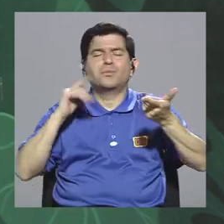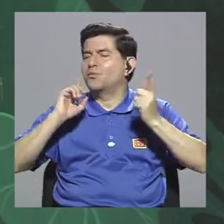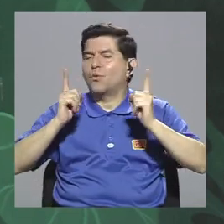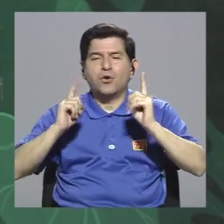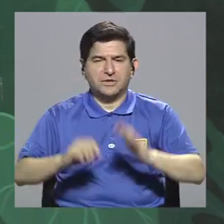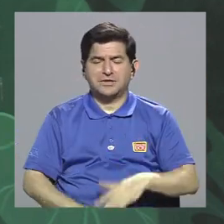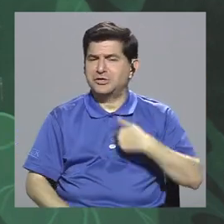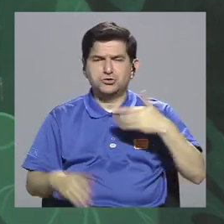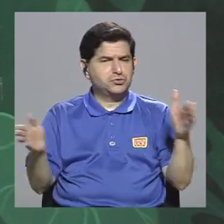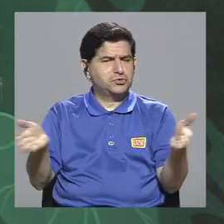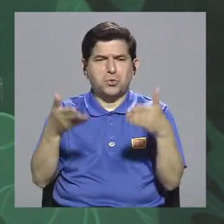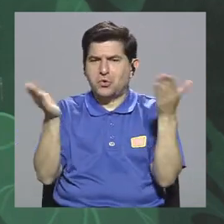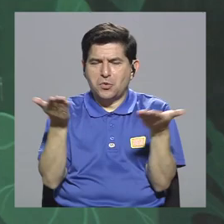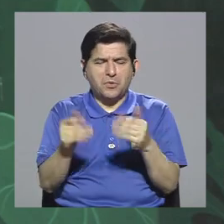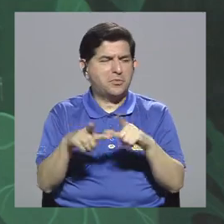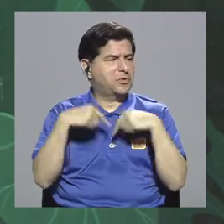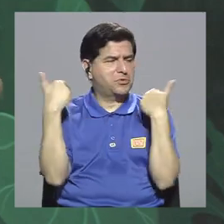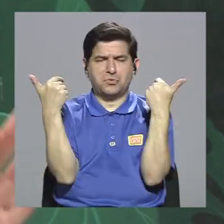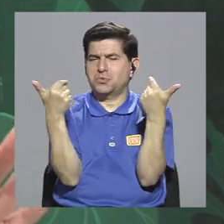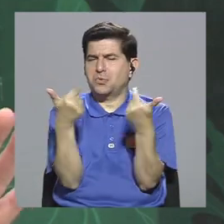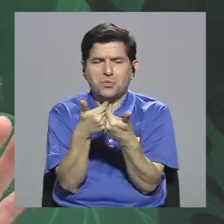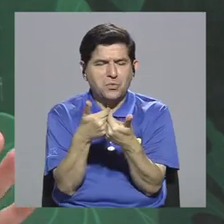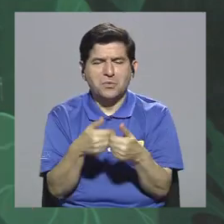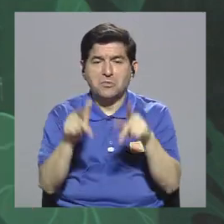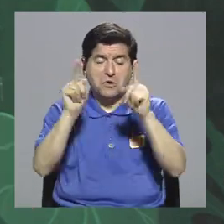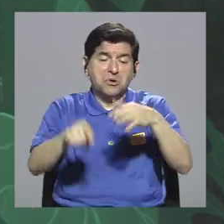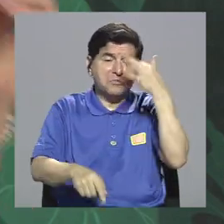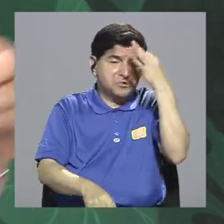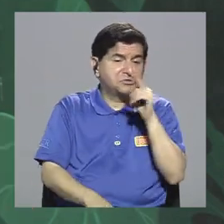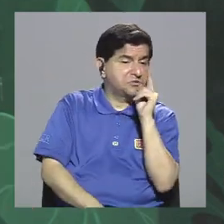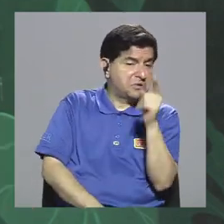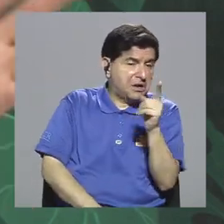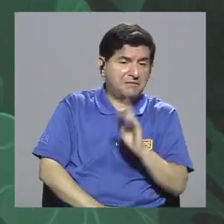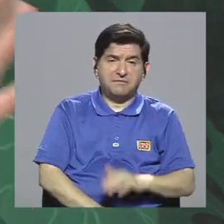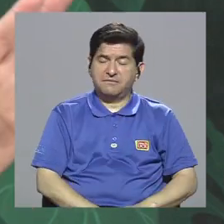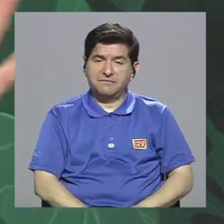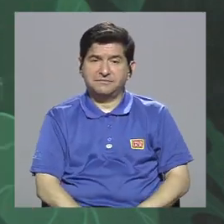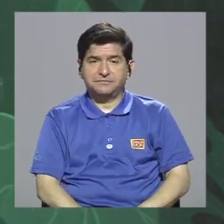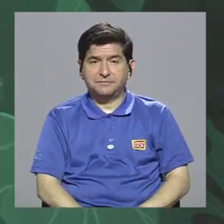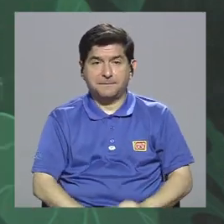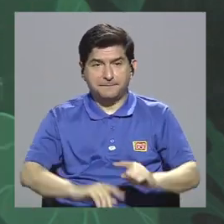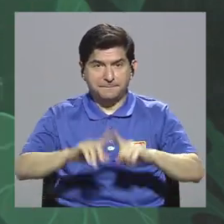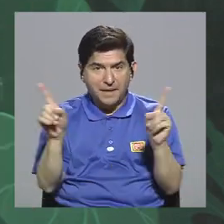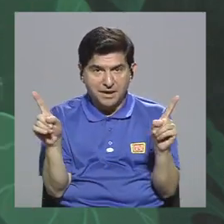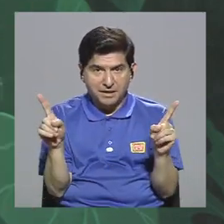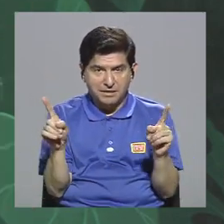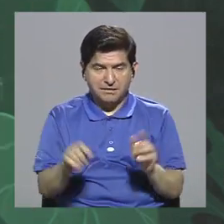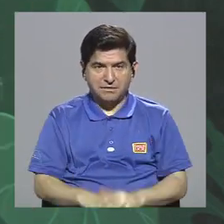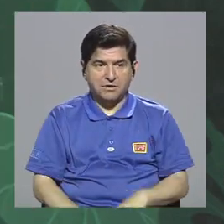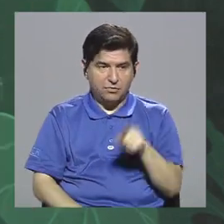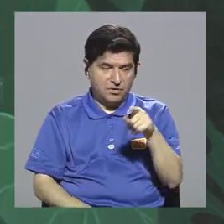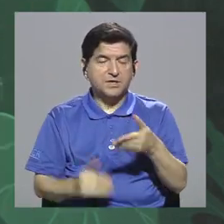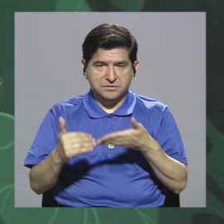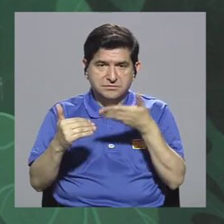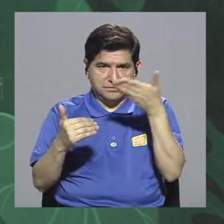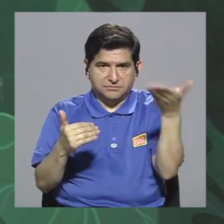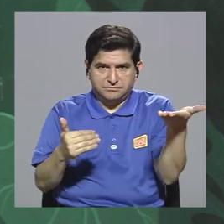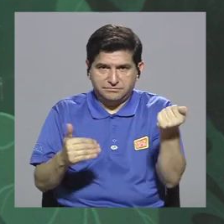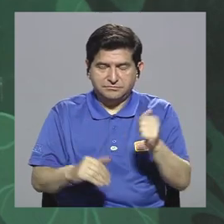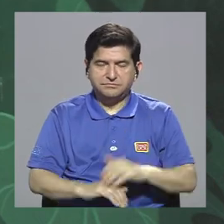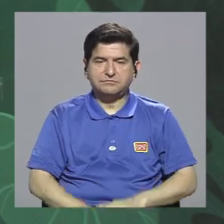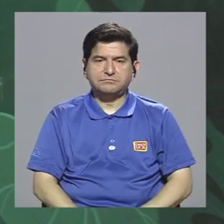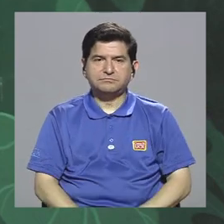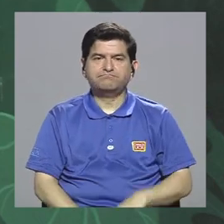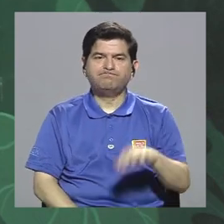conducta suicida es tener vida espiritual, la que sea. ¿Verdad? Yo no estoy promoviendo aquí ningún grupo, lo que la persona considere,